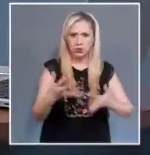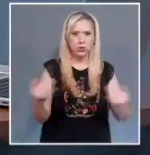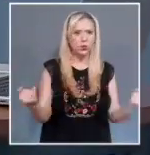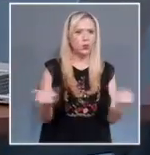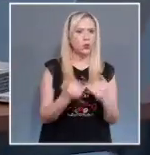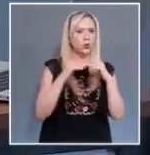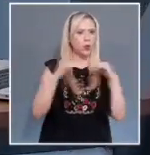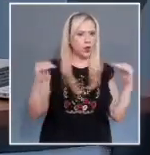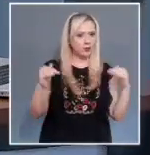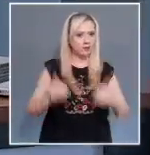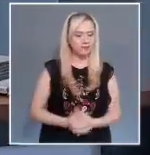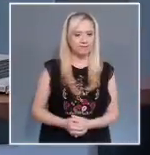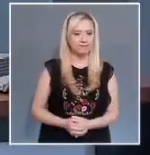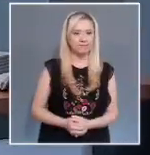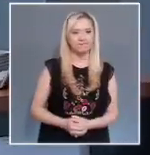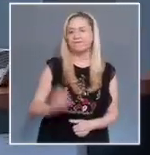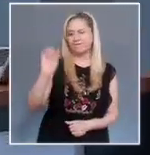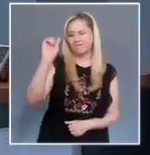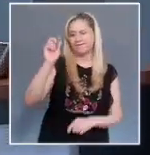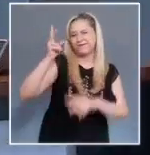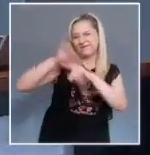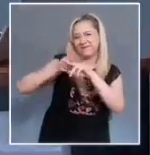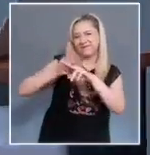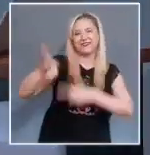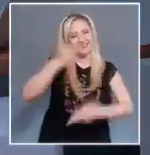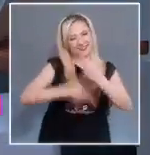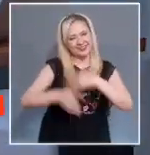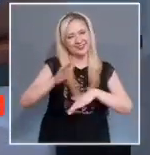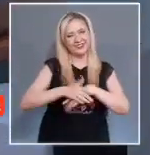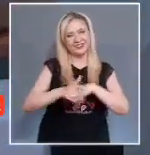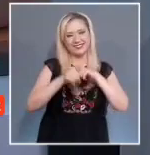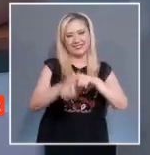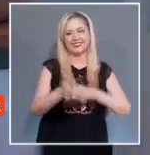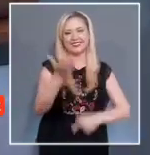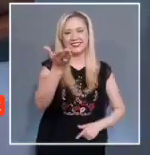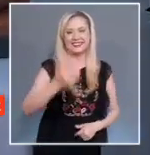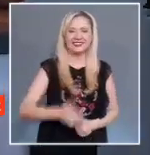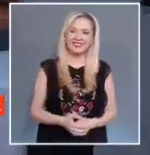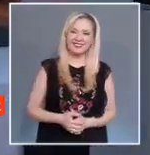Vámonos rápidamente a una pausa y regresamos con más.